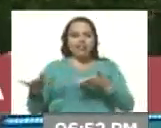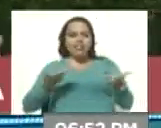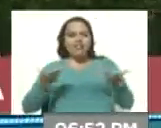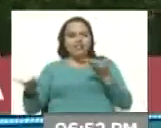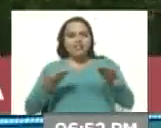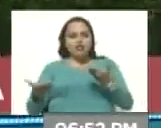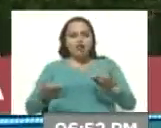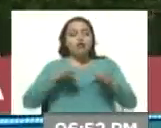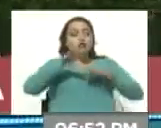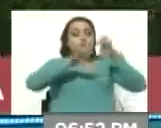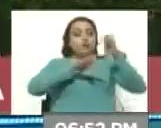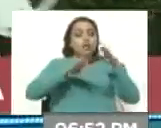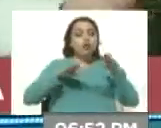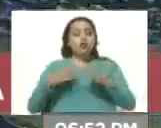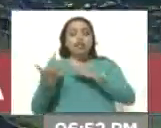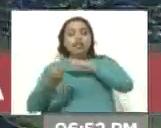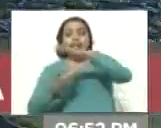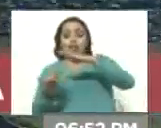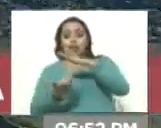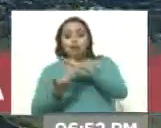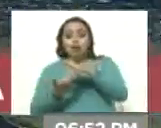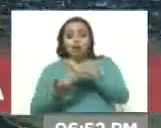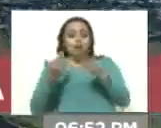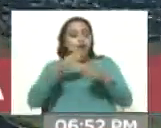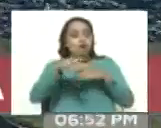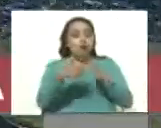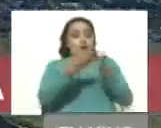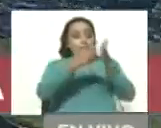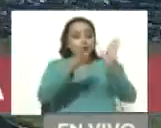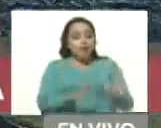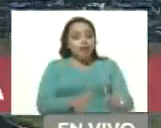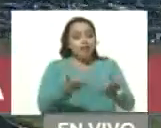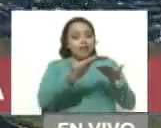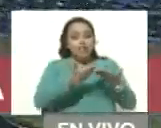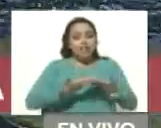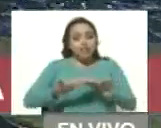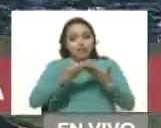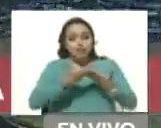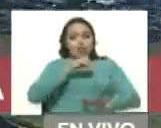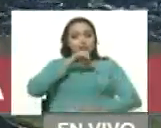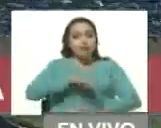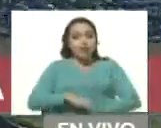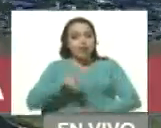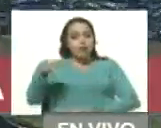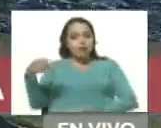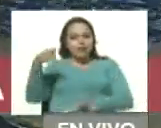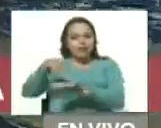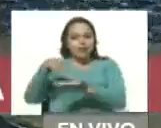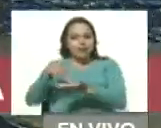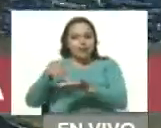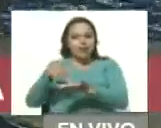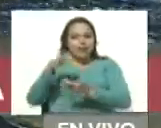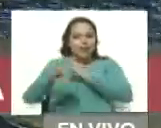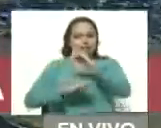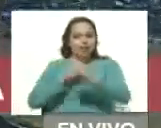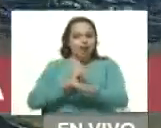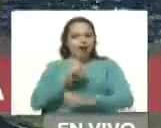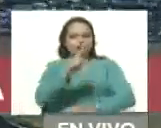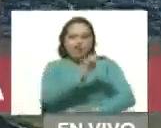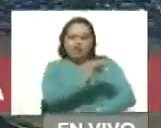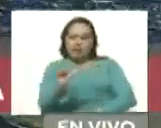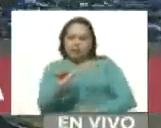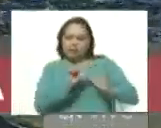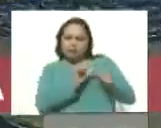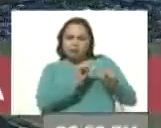turísticos y recreativos para ver si todos estos estudiantes de historia y visitantes que tenemos a nivel nacional se nos quedan una semana más conociendo las